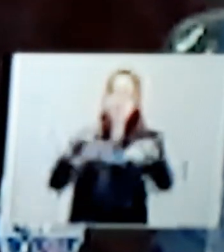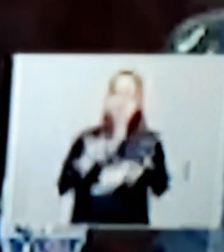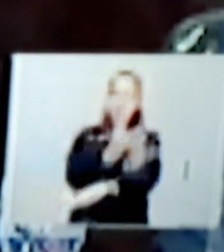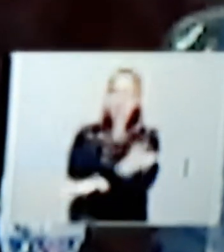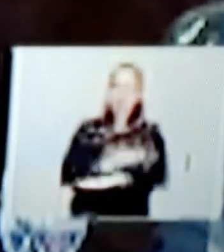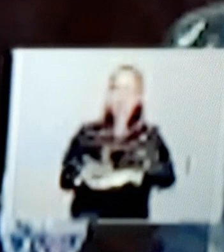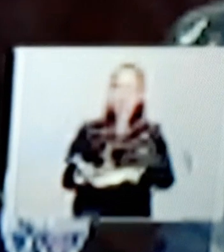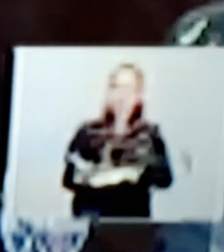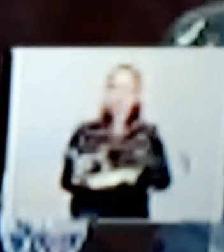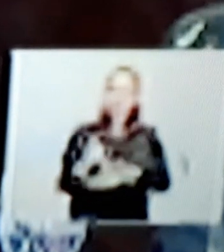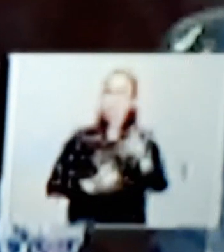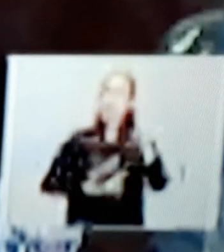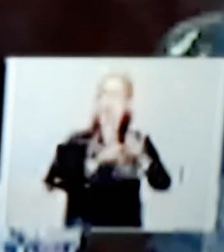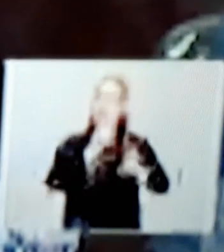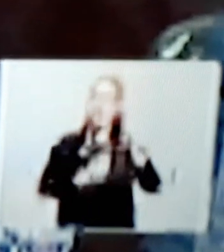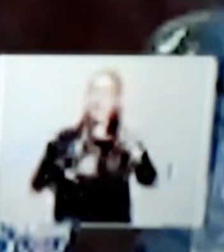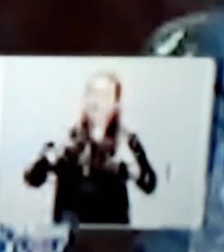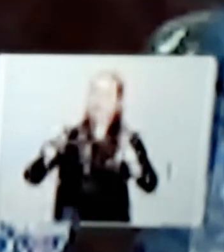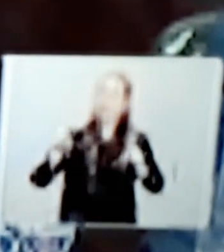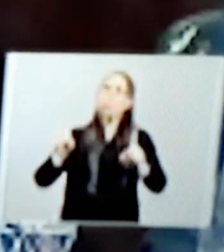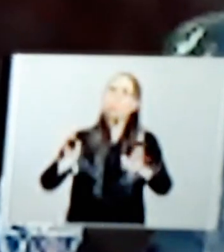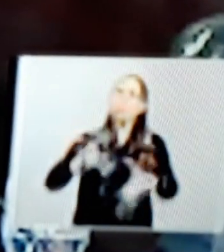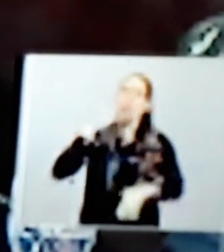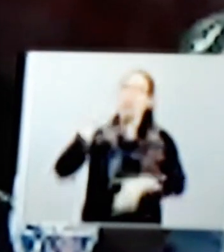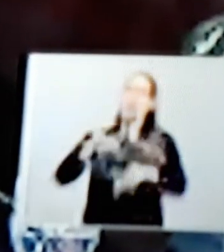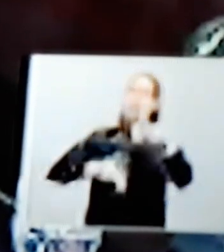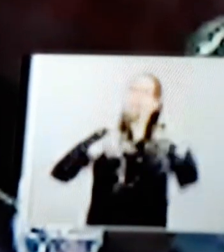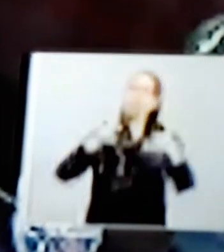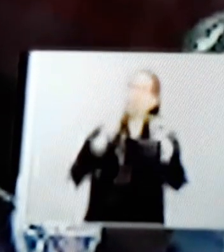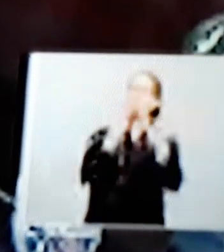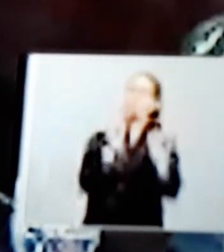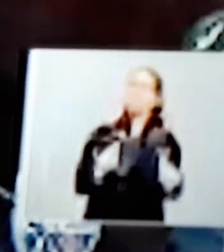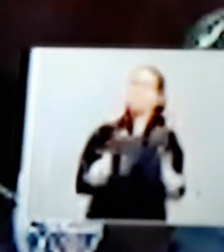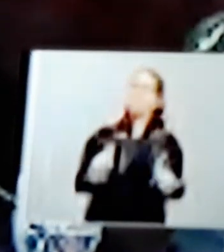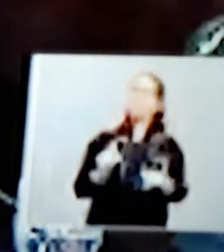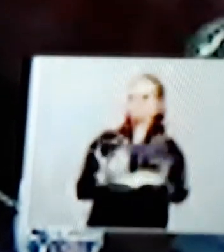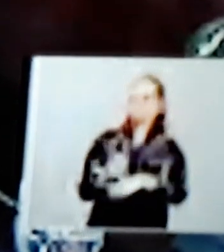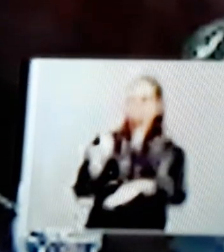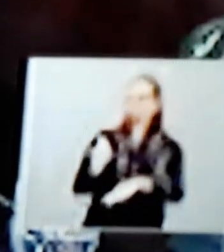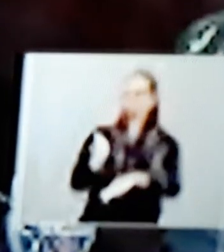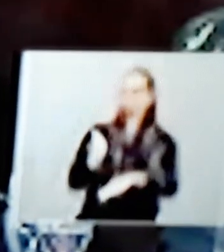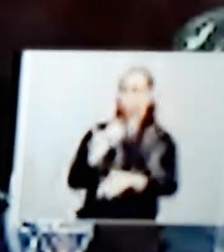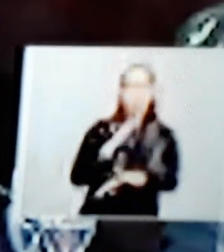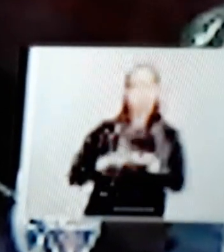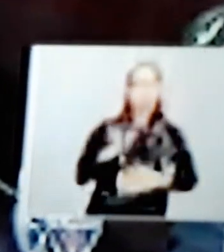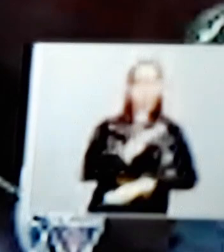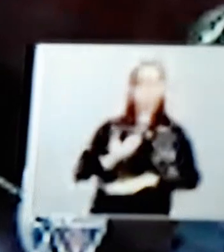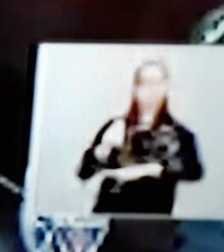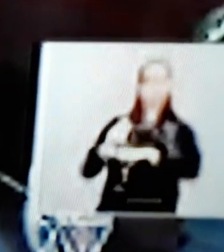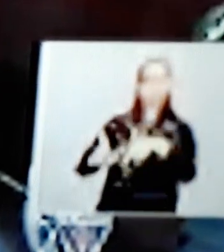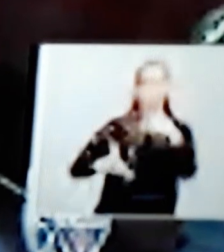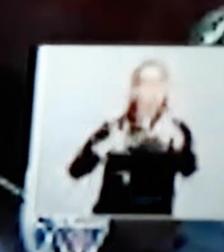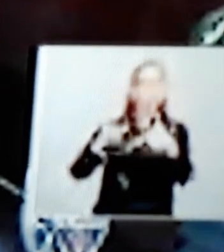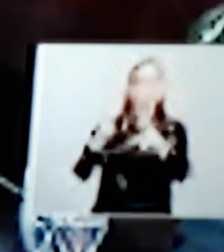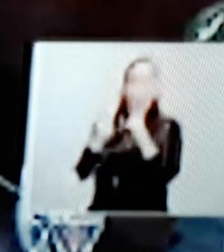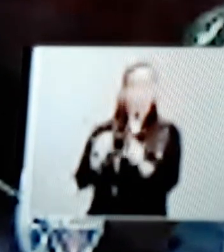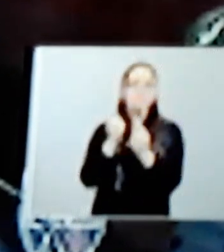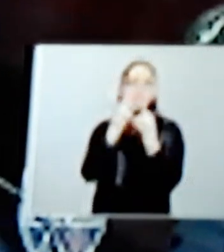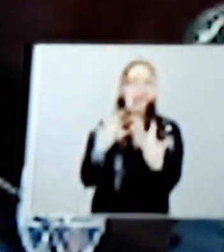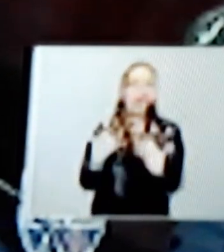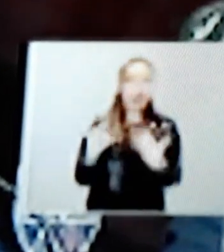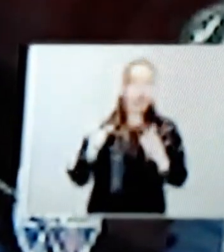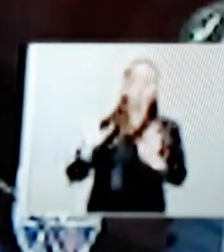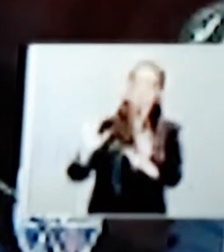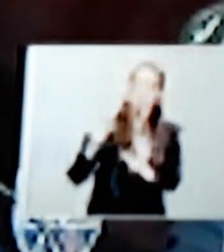Celebro algunos gestos pacificadores que tuvo estos últimos días el nuevo presidente, pero expreso mi